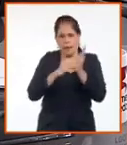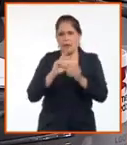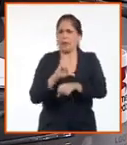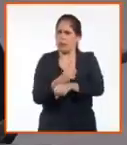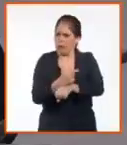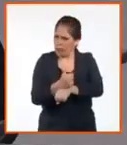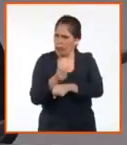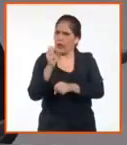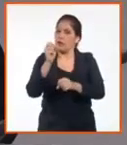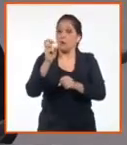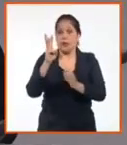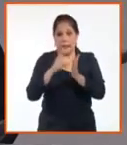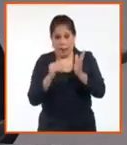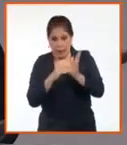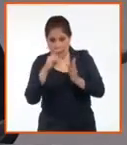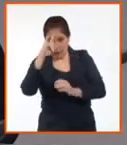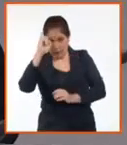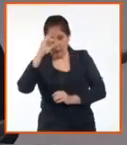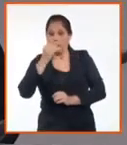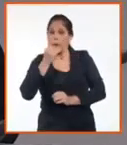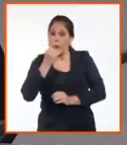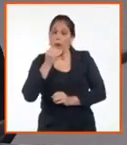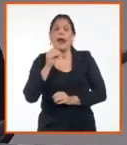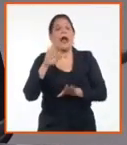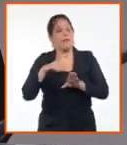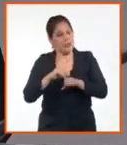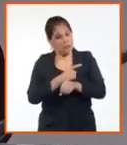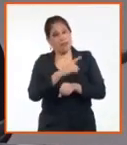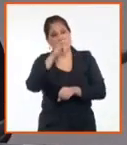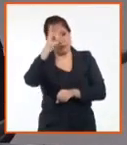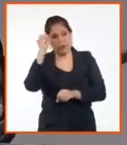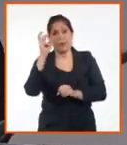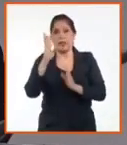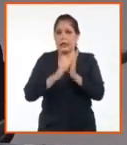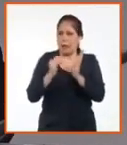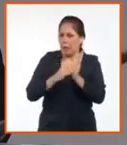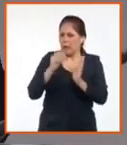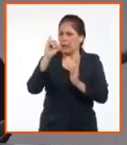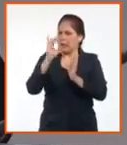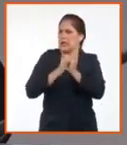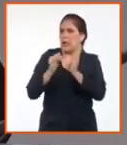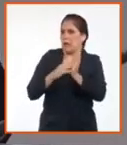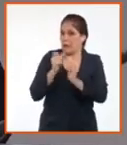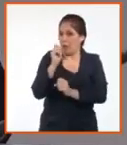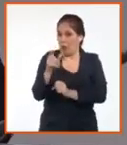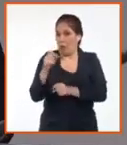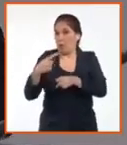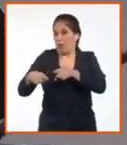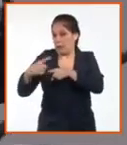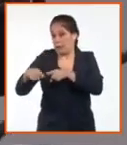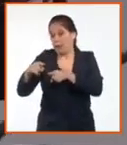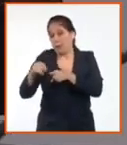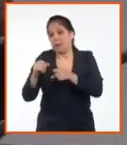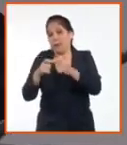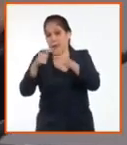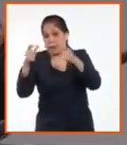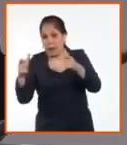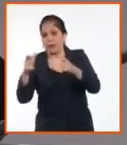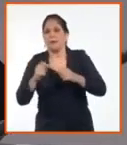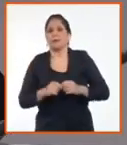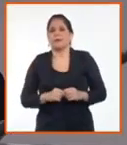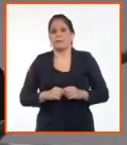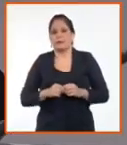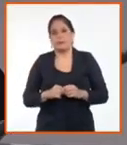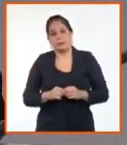seis meses esos procesos son largos entre tres meses en estos momentos eso incluso hasta superiores a los ciclos logísticos esto